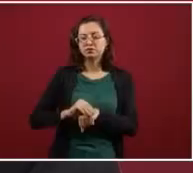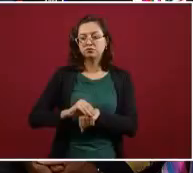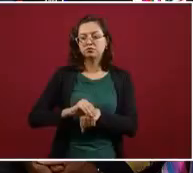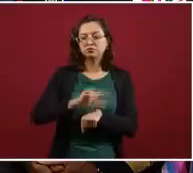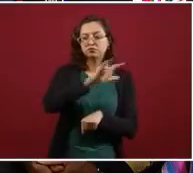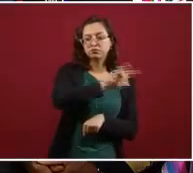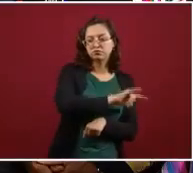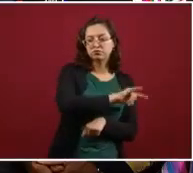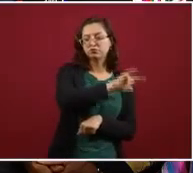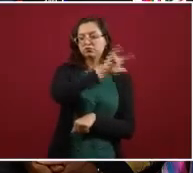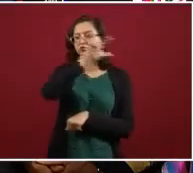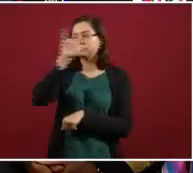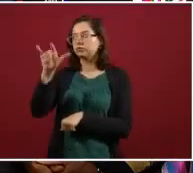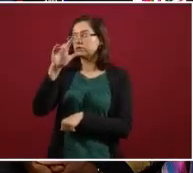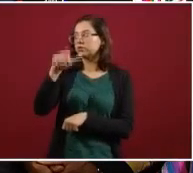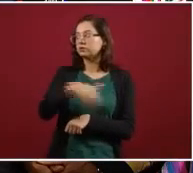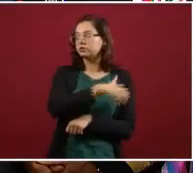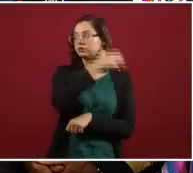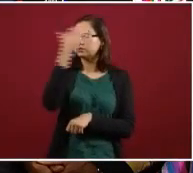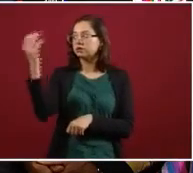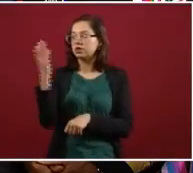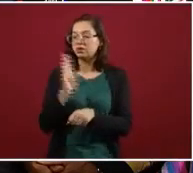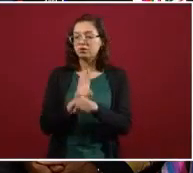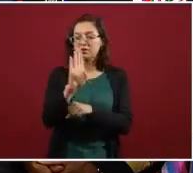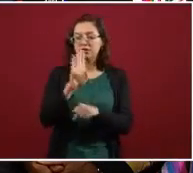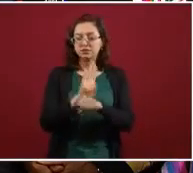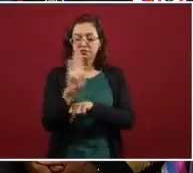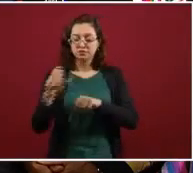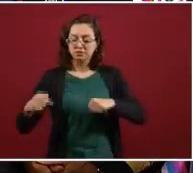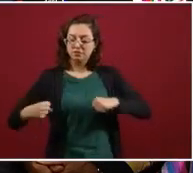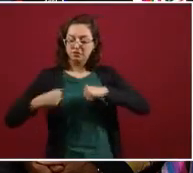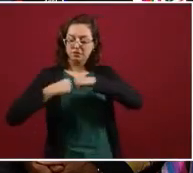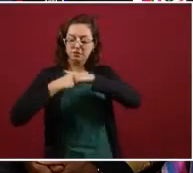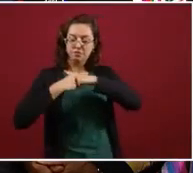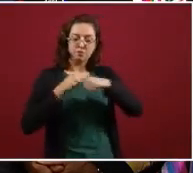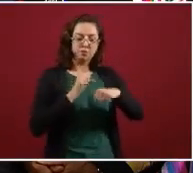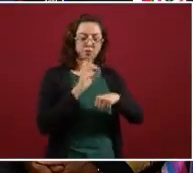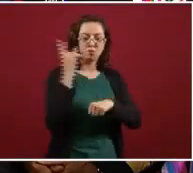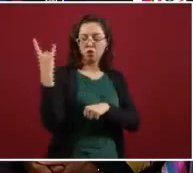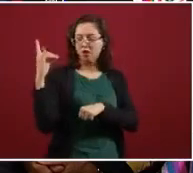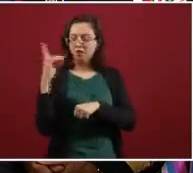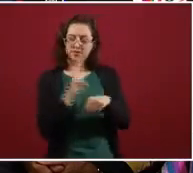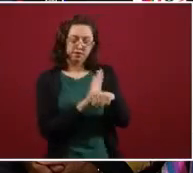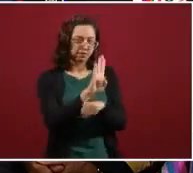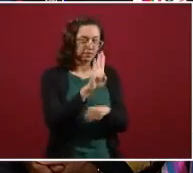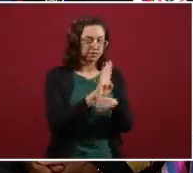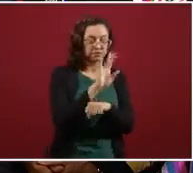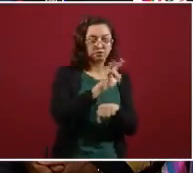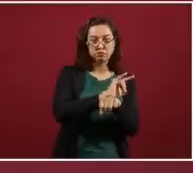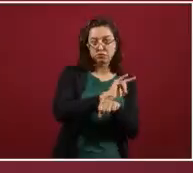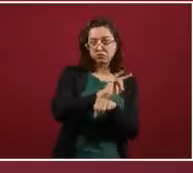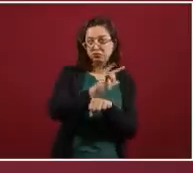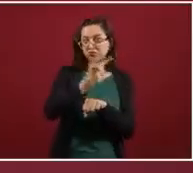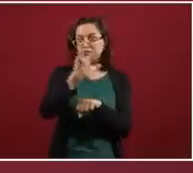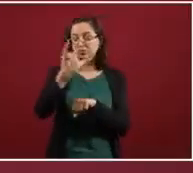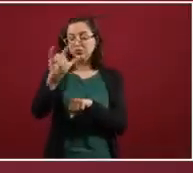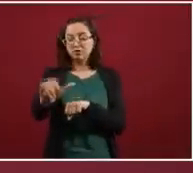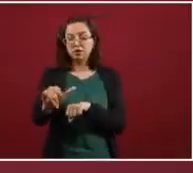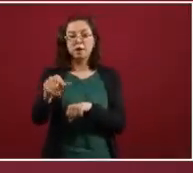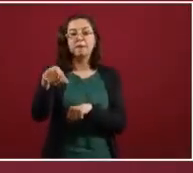volar en el espacio aéreo de brasil en la línea fronteriza entre bolivia y brasil y de ahí salir a